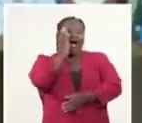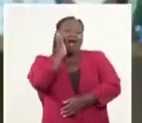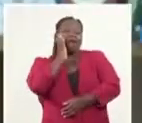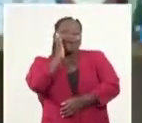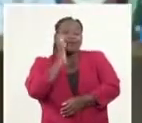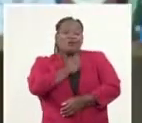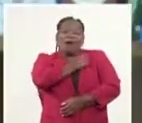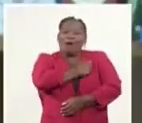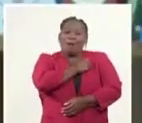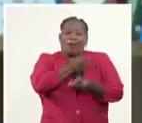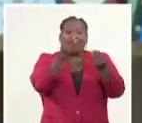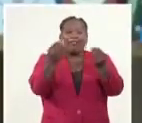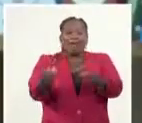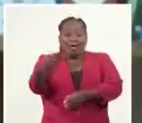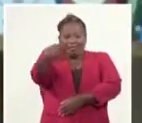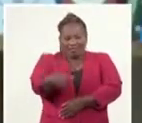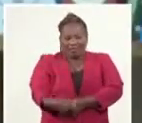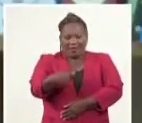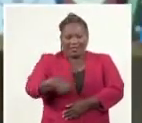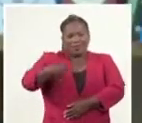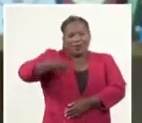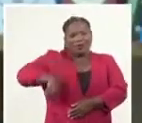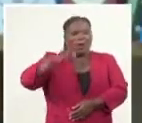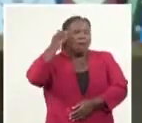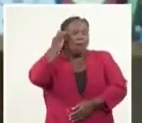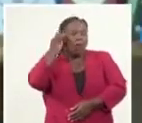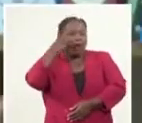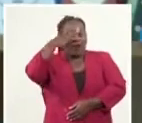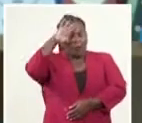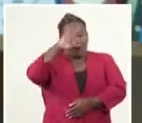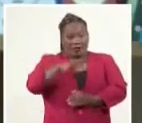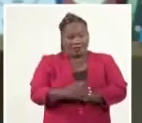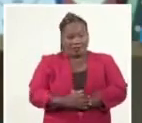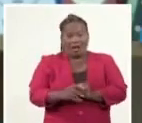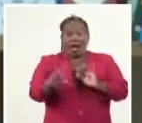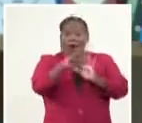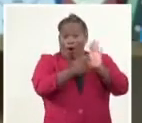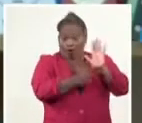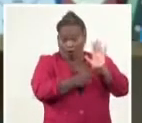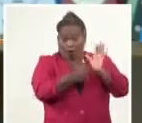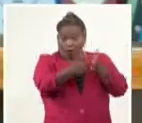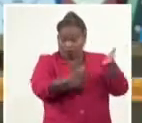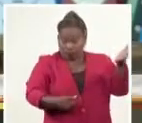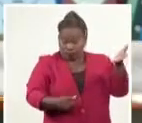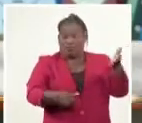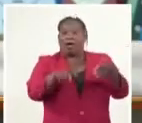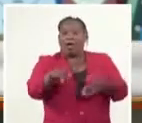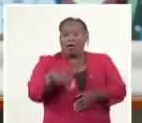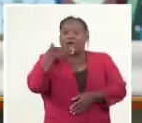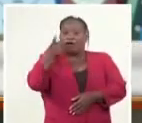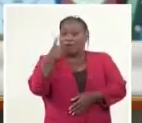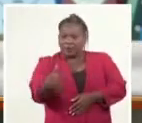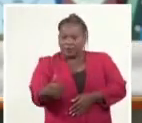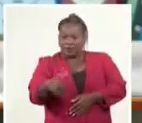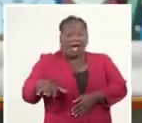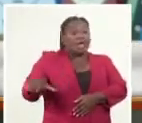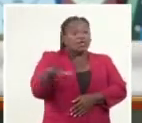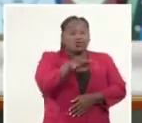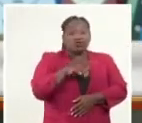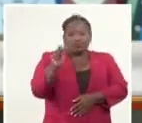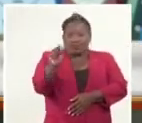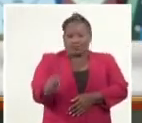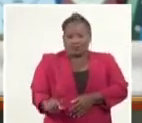garantiza derechos y oportunidades a las mujeres cubanas. Aunque este Código de las Familias favorece, beneficia a todas las